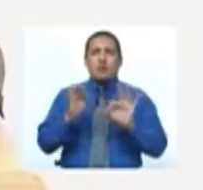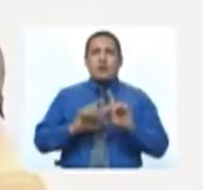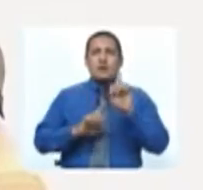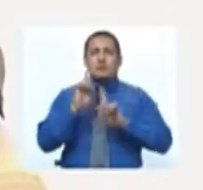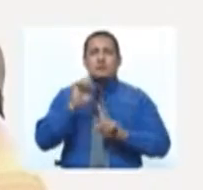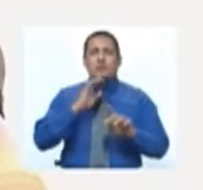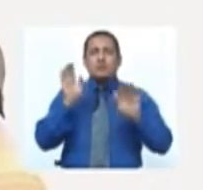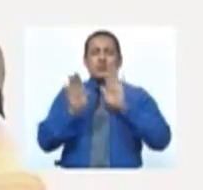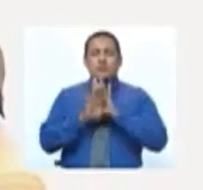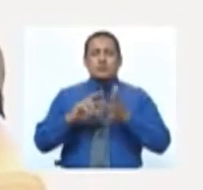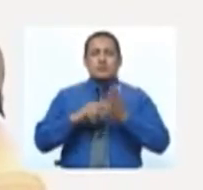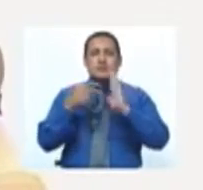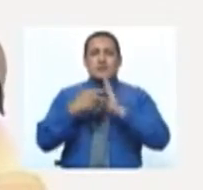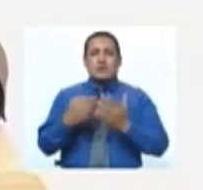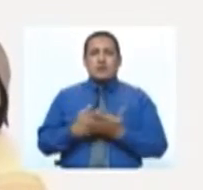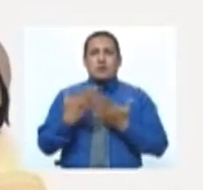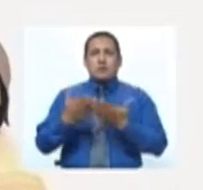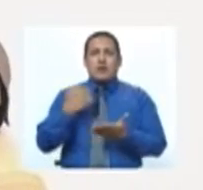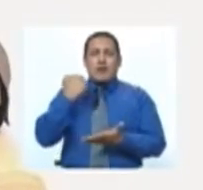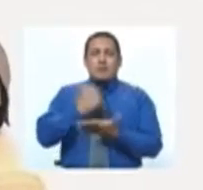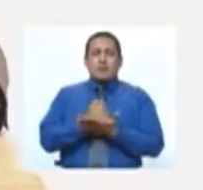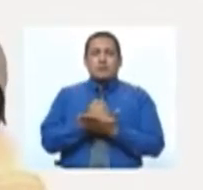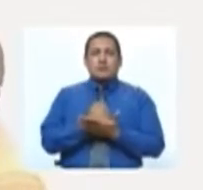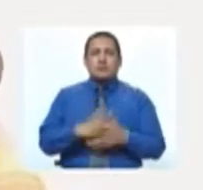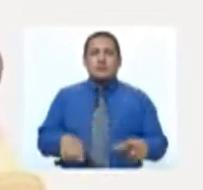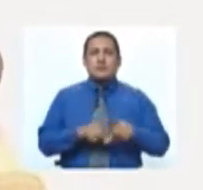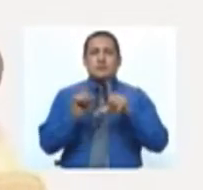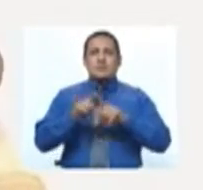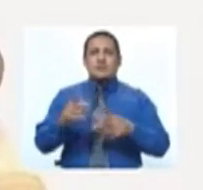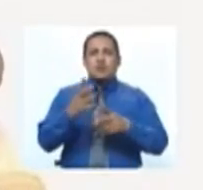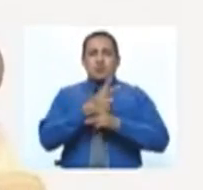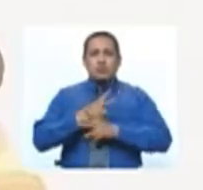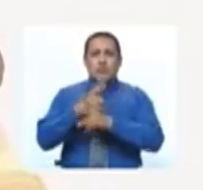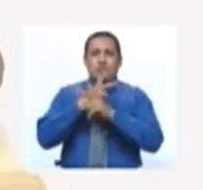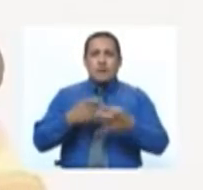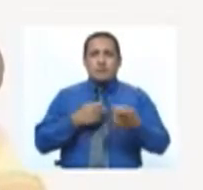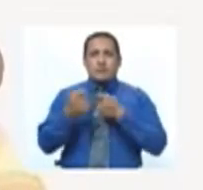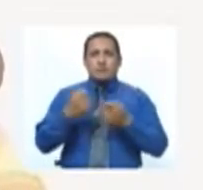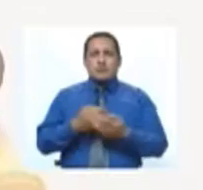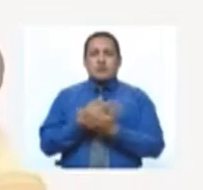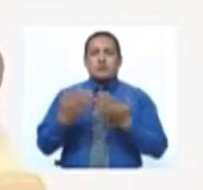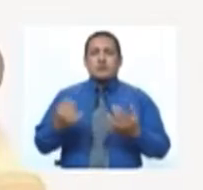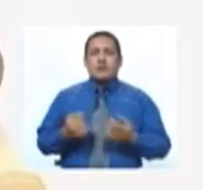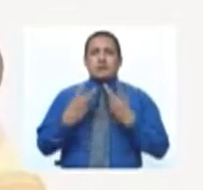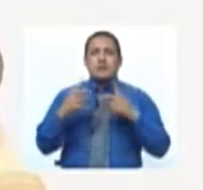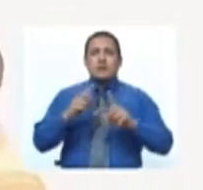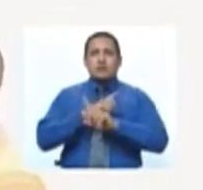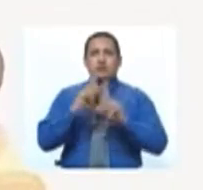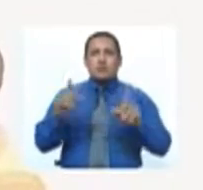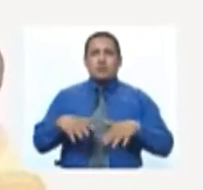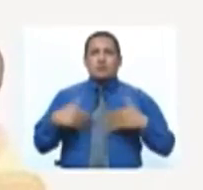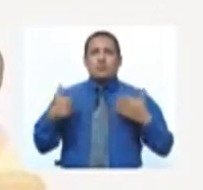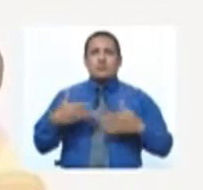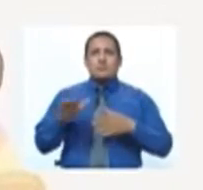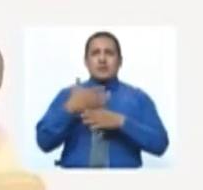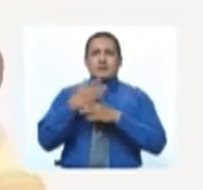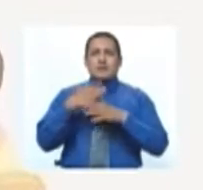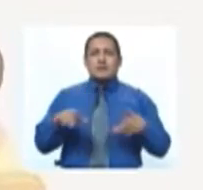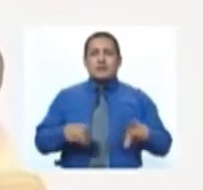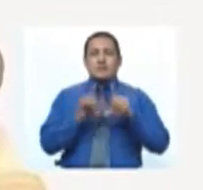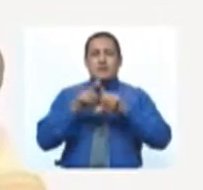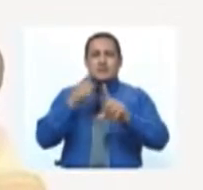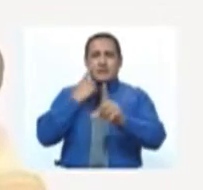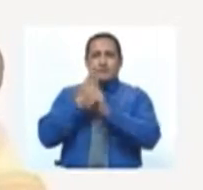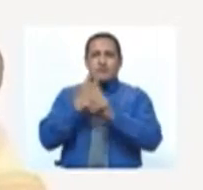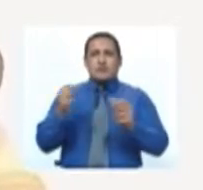indirectamente en cuanto a los actos aprobatorios, la custodia o la administración de los bienes, no pueden participar de